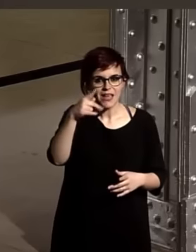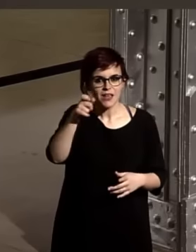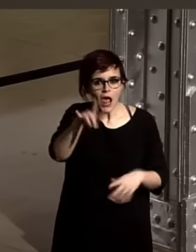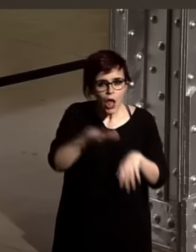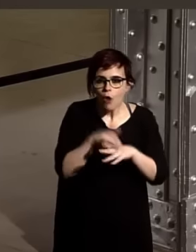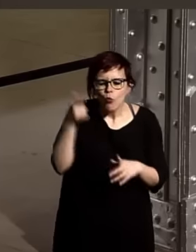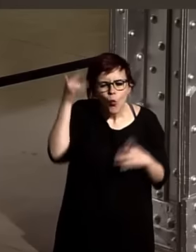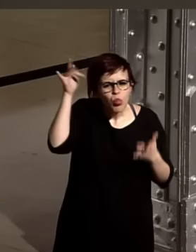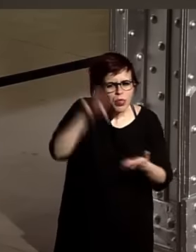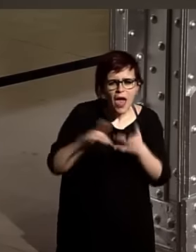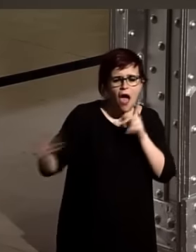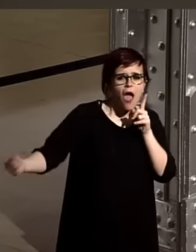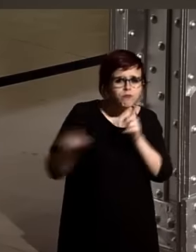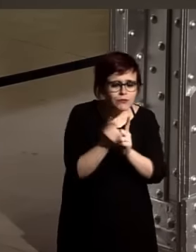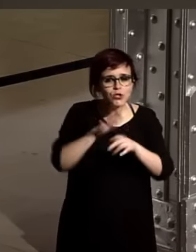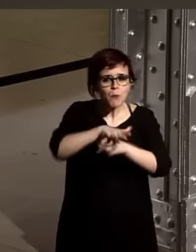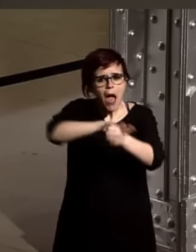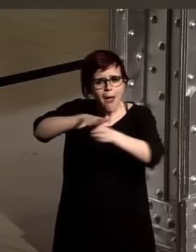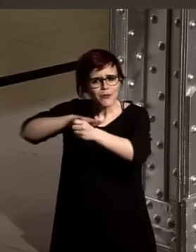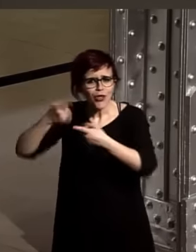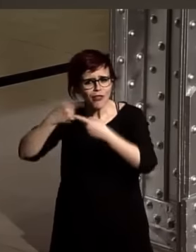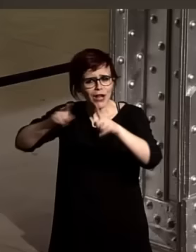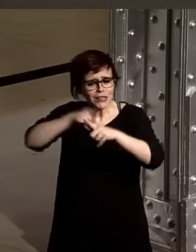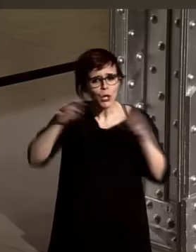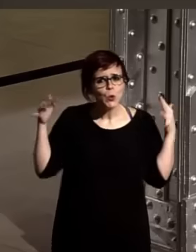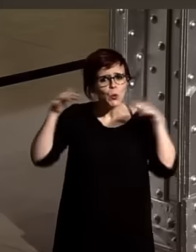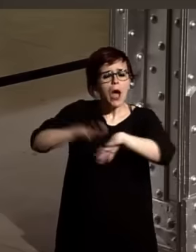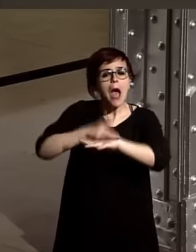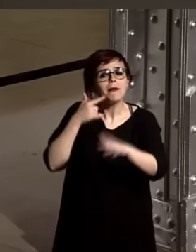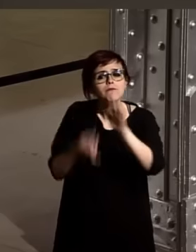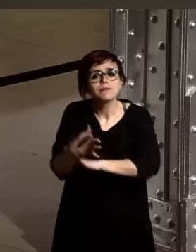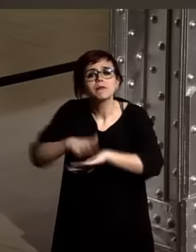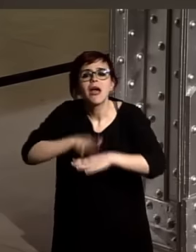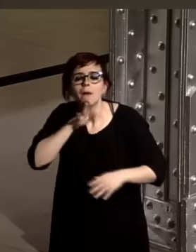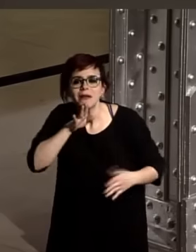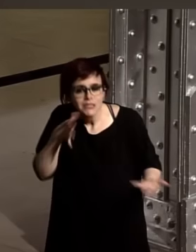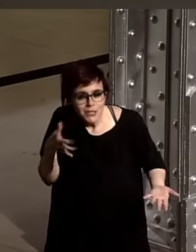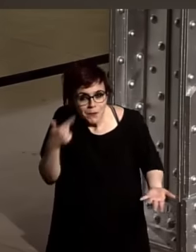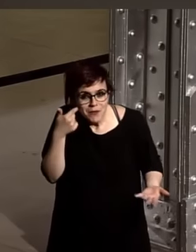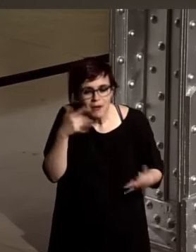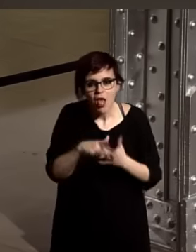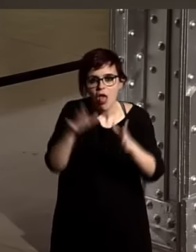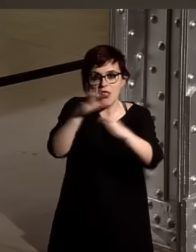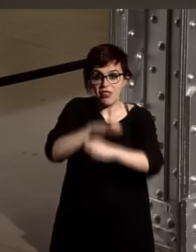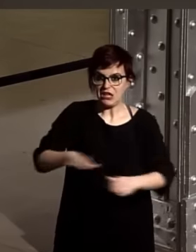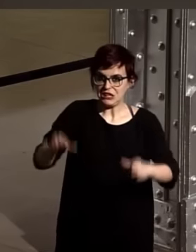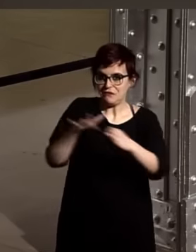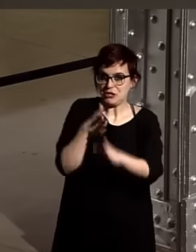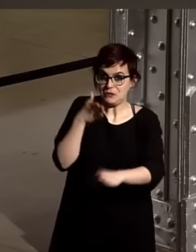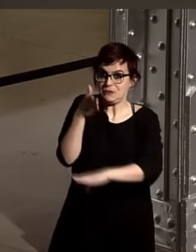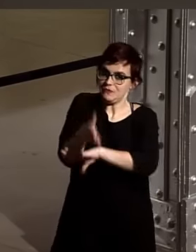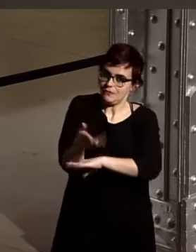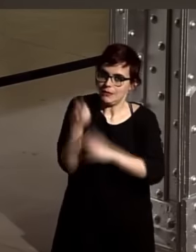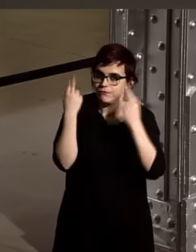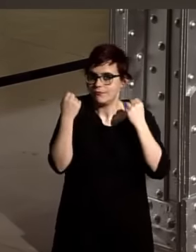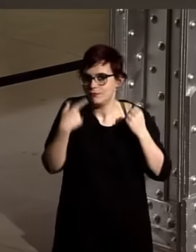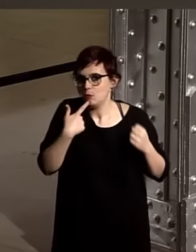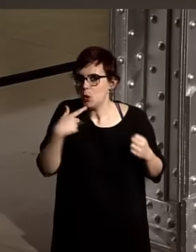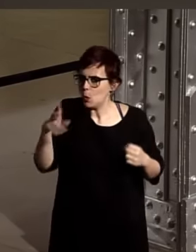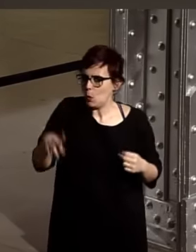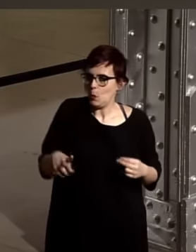porque no nos juntamos gente de disciplinas muy diferentes a ver qué sale los científicos no suelen hacerlo esto tan a